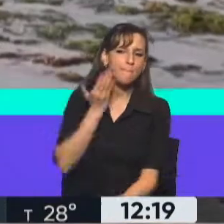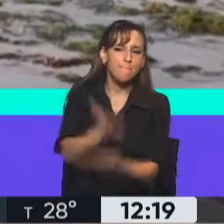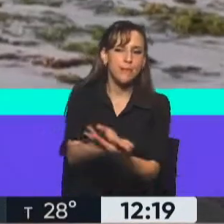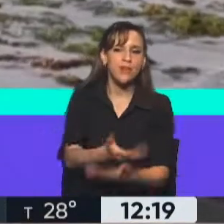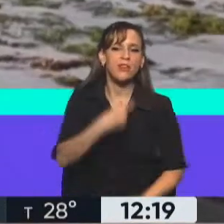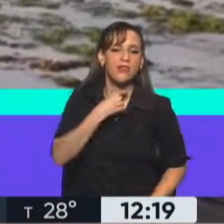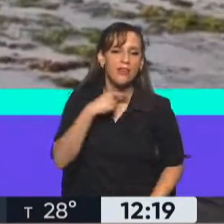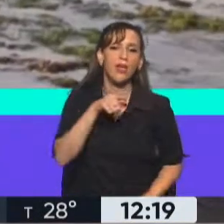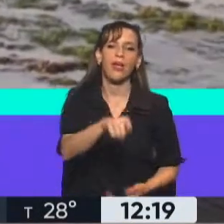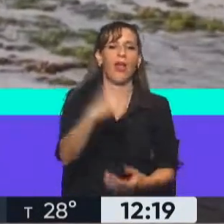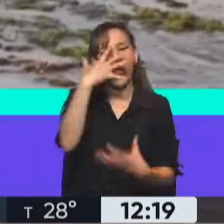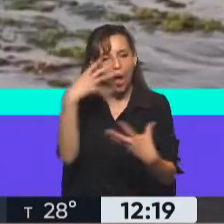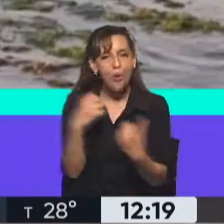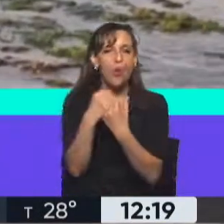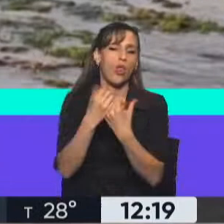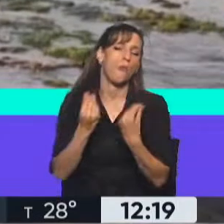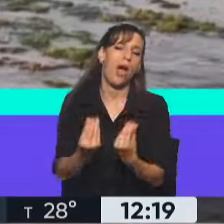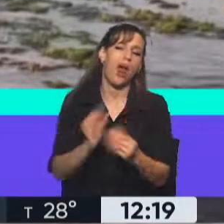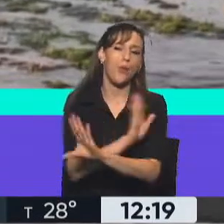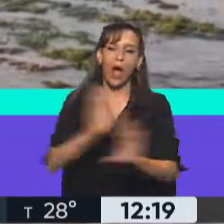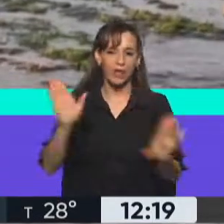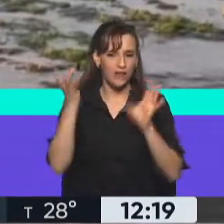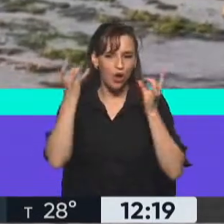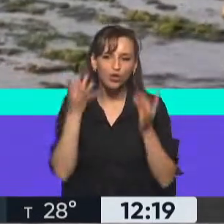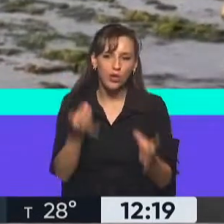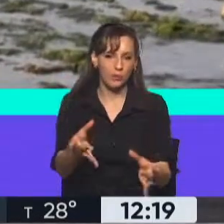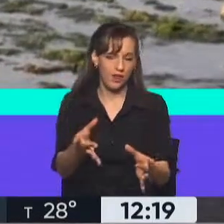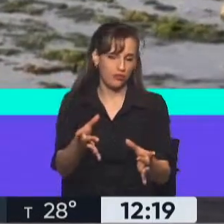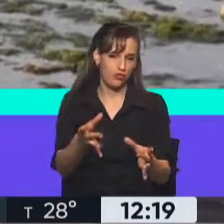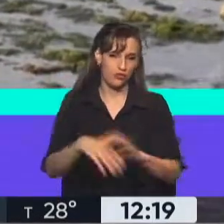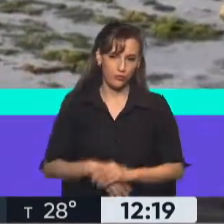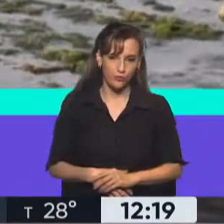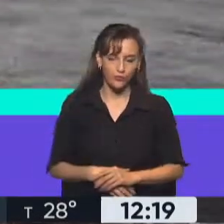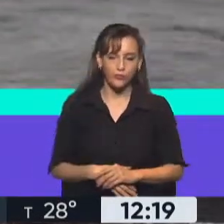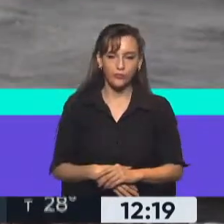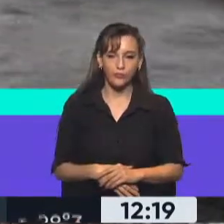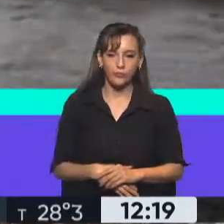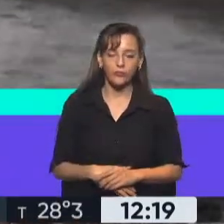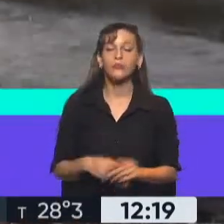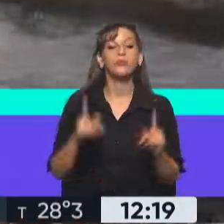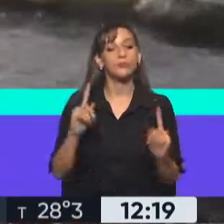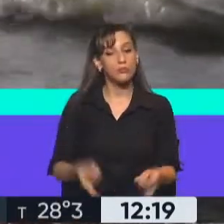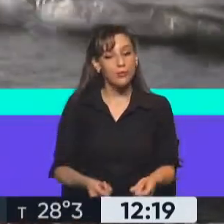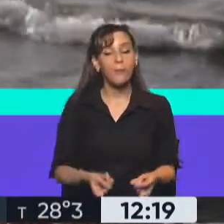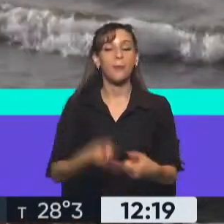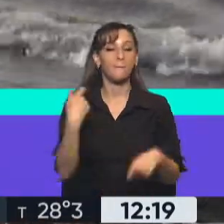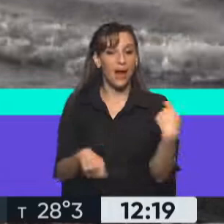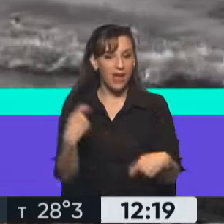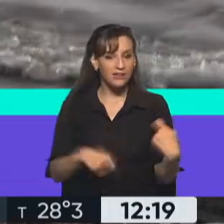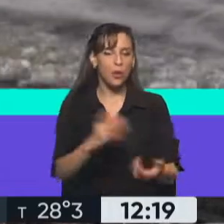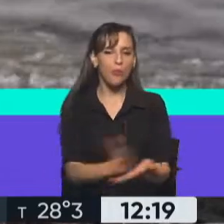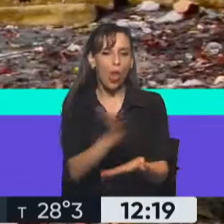tratar de no contaminar de esta manera él el ambiente además de la producción de plástico con